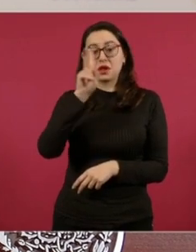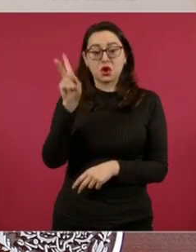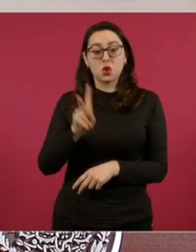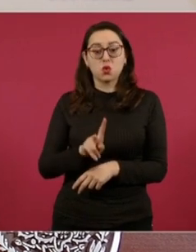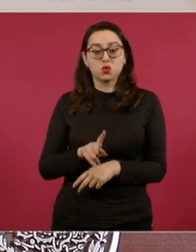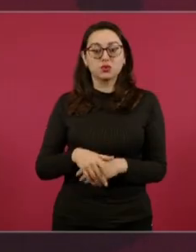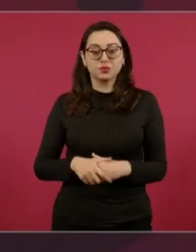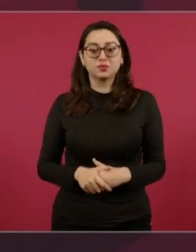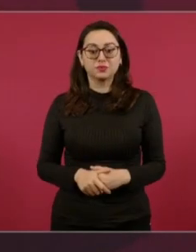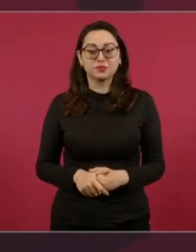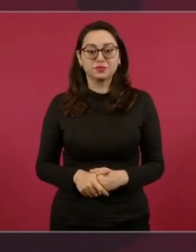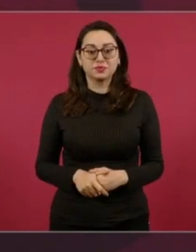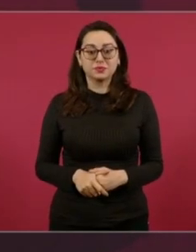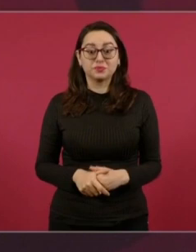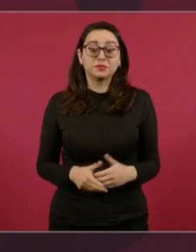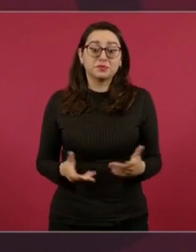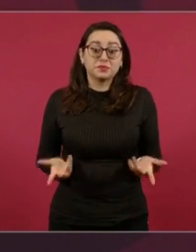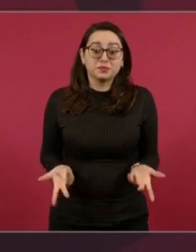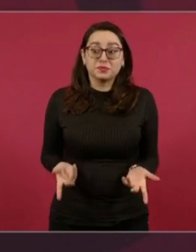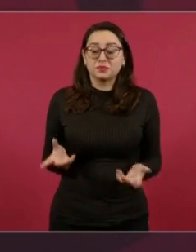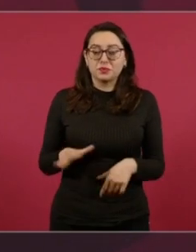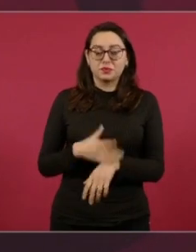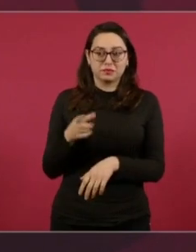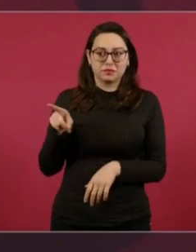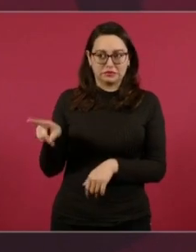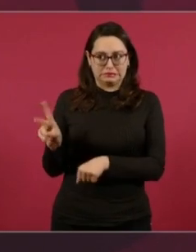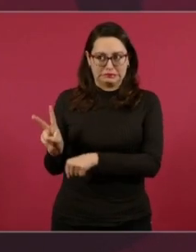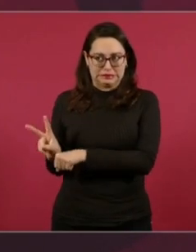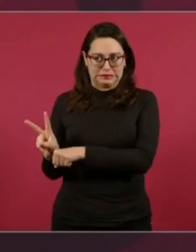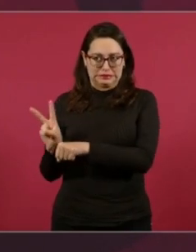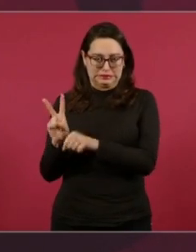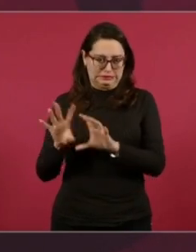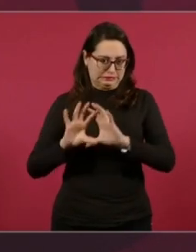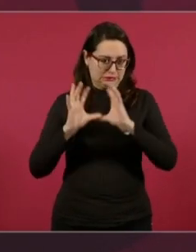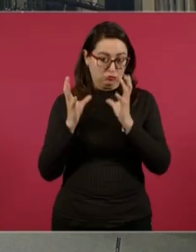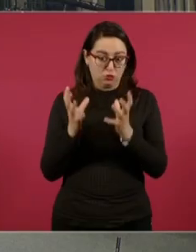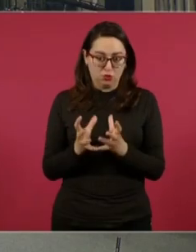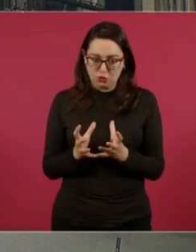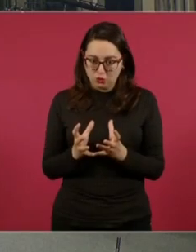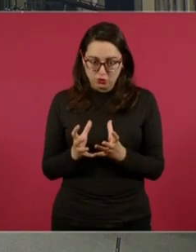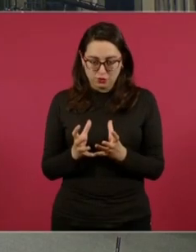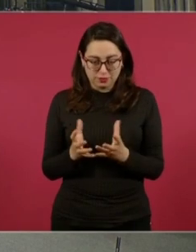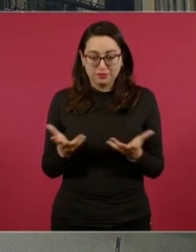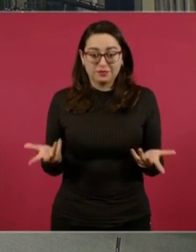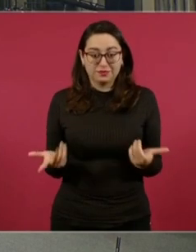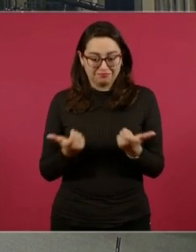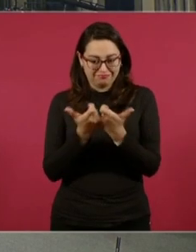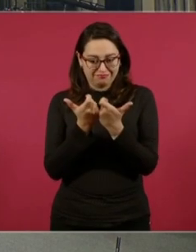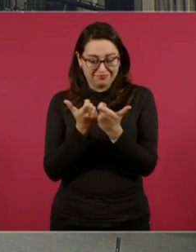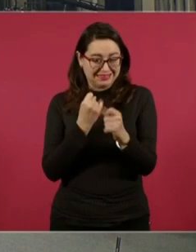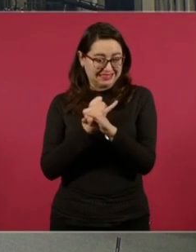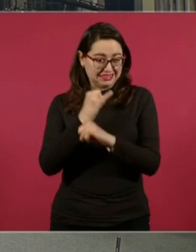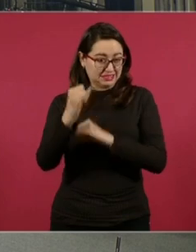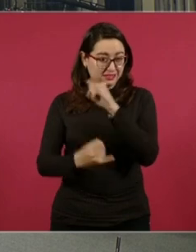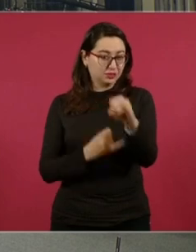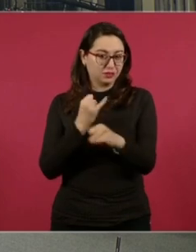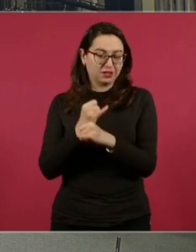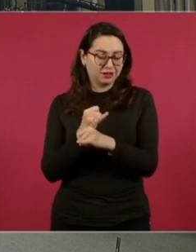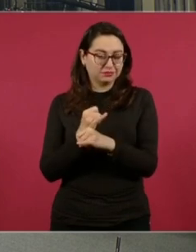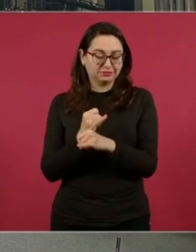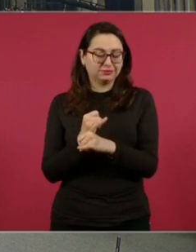Ellos andan pues muy pendientes de todo, que son los fondos de inversión.